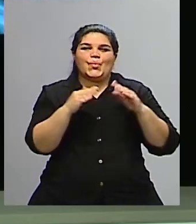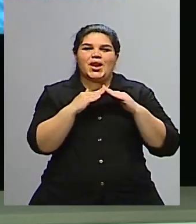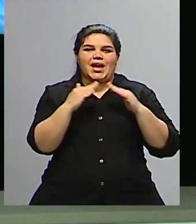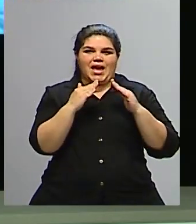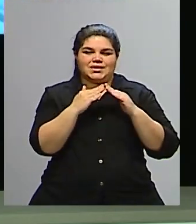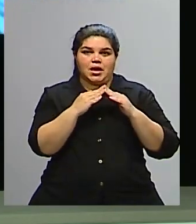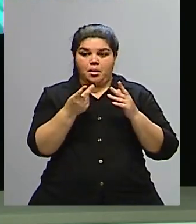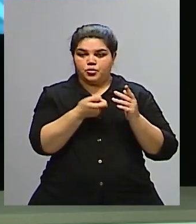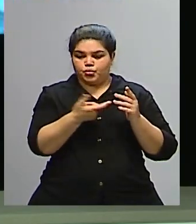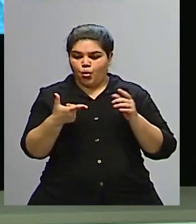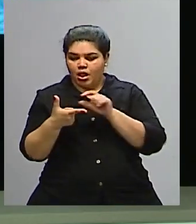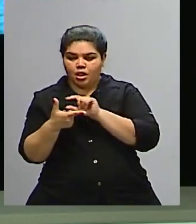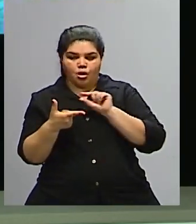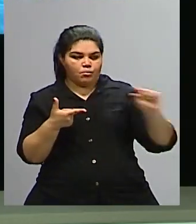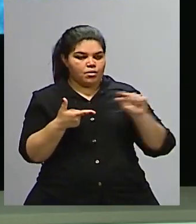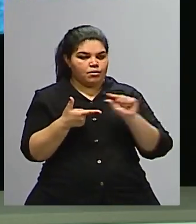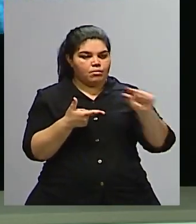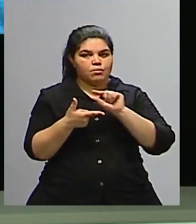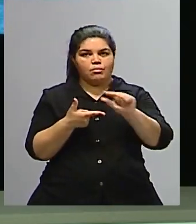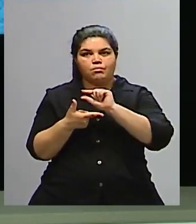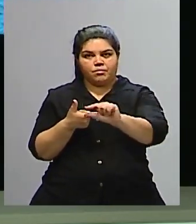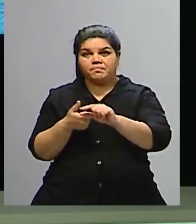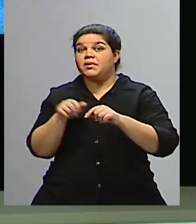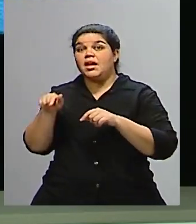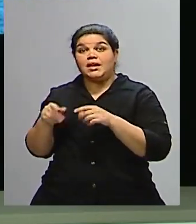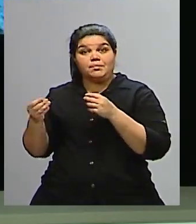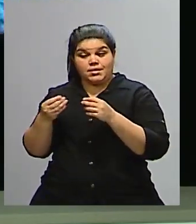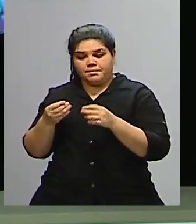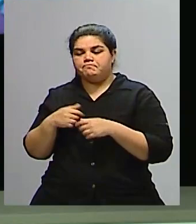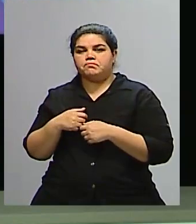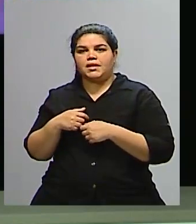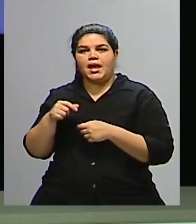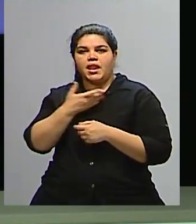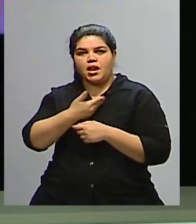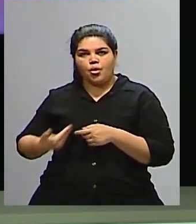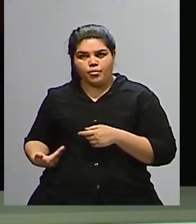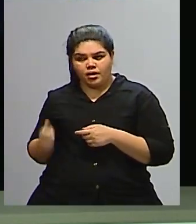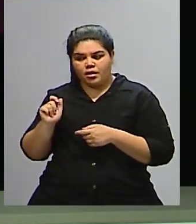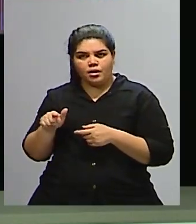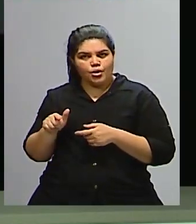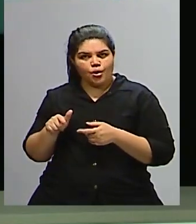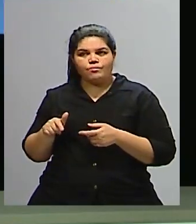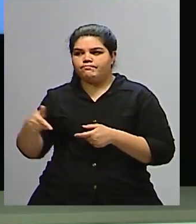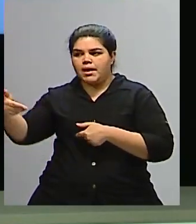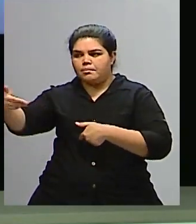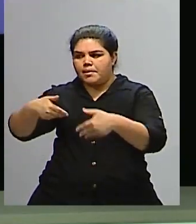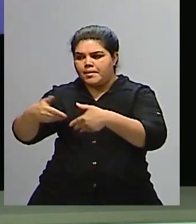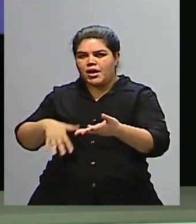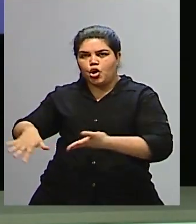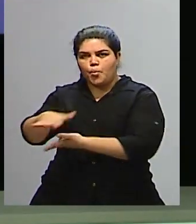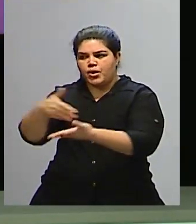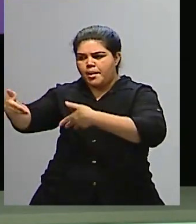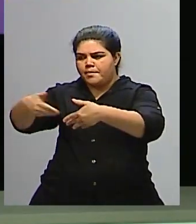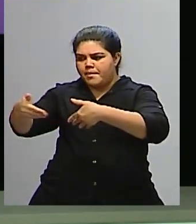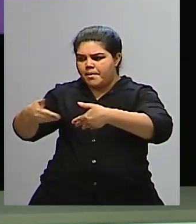Estado, la formación del presupuesto es al revés. Yo digo, estas son las necesidades que la comunidad me está demandando, por lo tanto